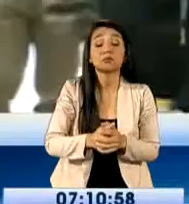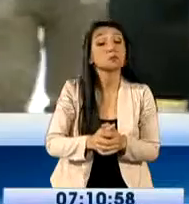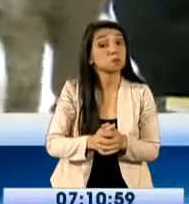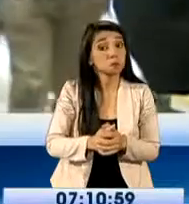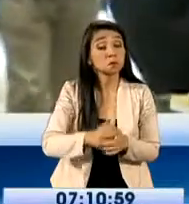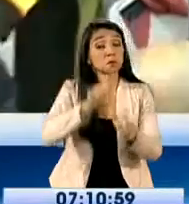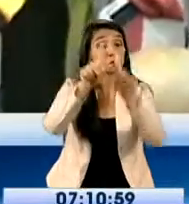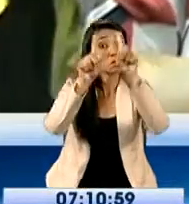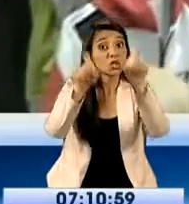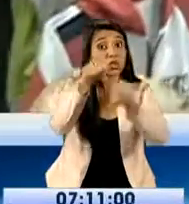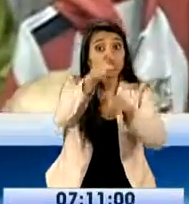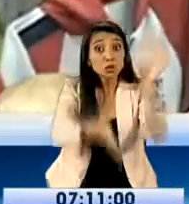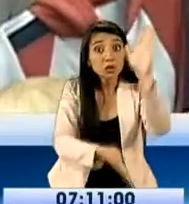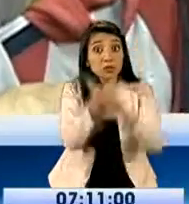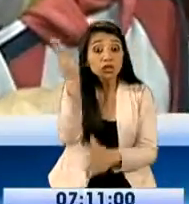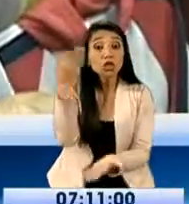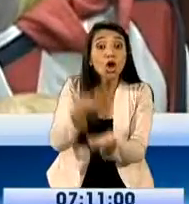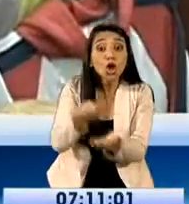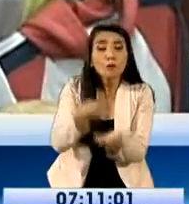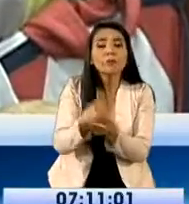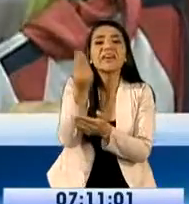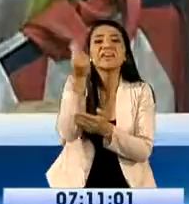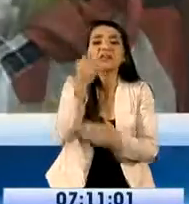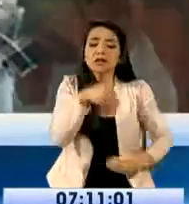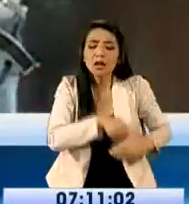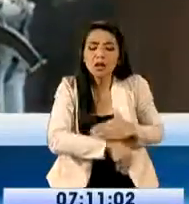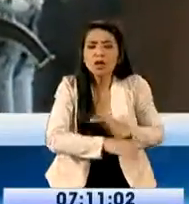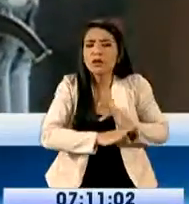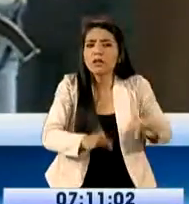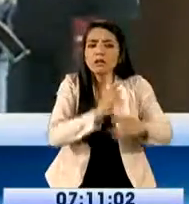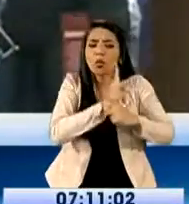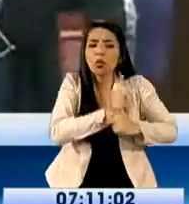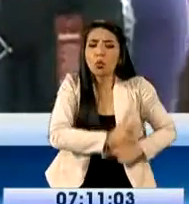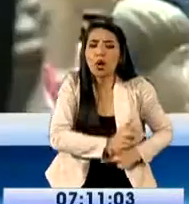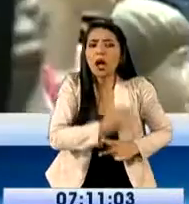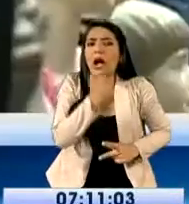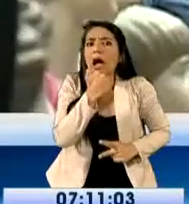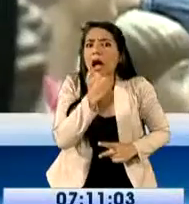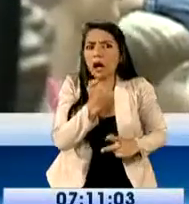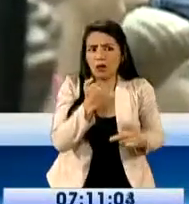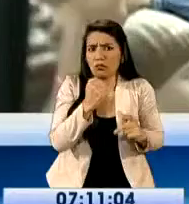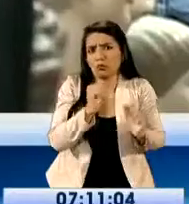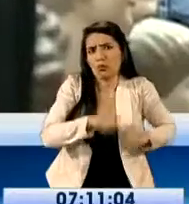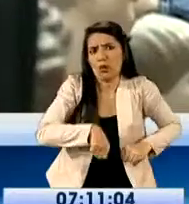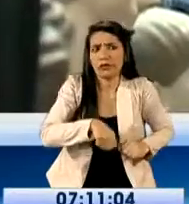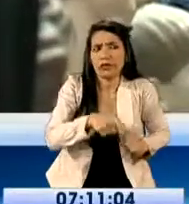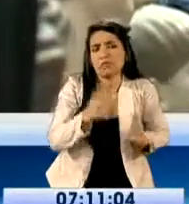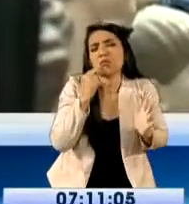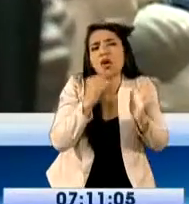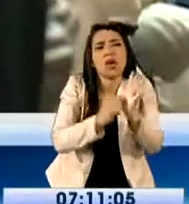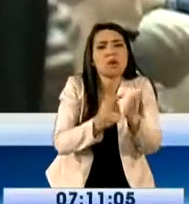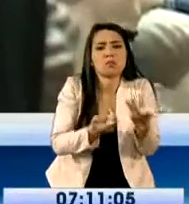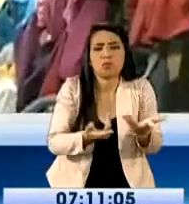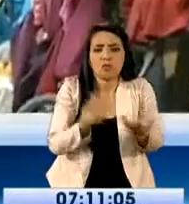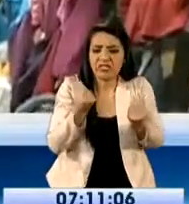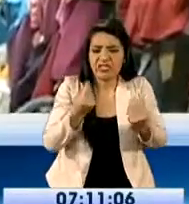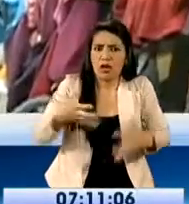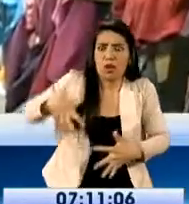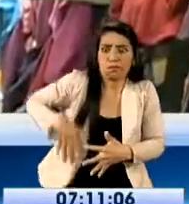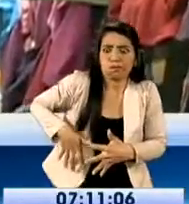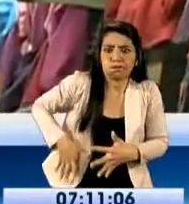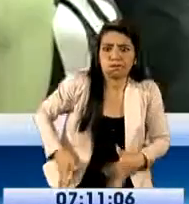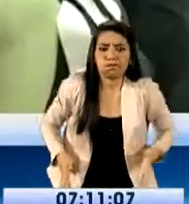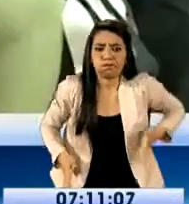con el dinero necesario y en la medida de las posibilidades, utilizar otras formas de pago y no caminar cargando cosas de valor